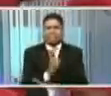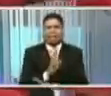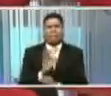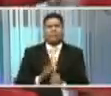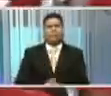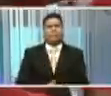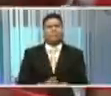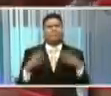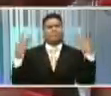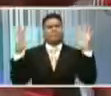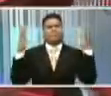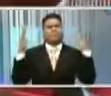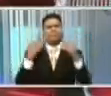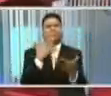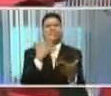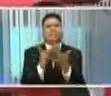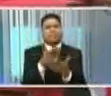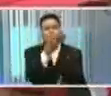Así que